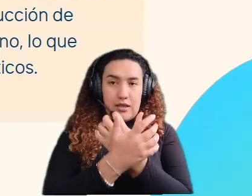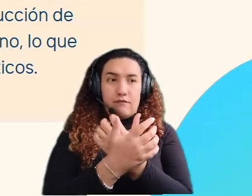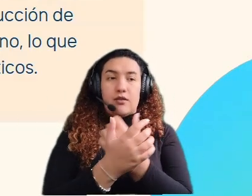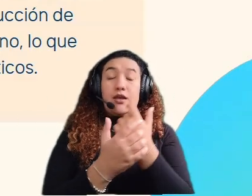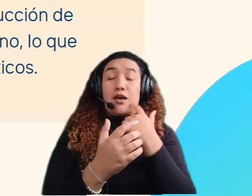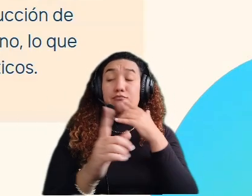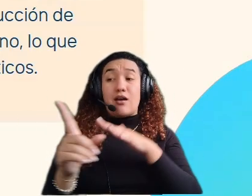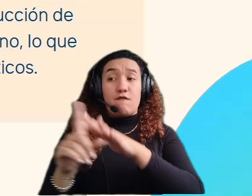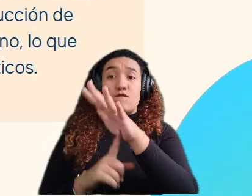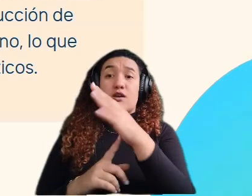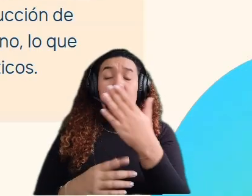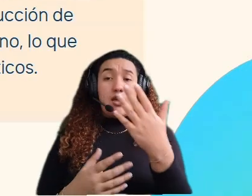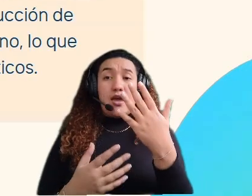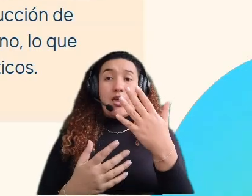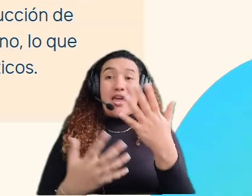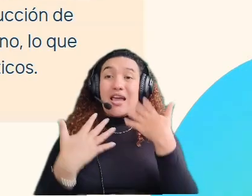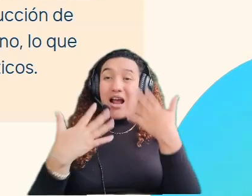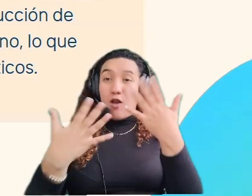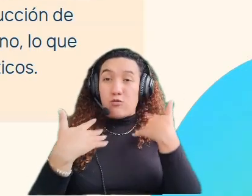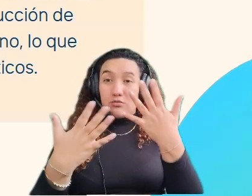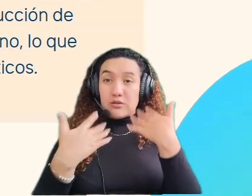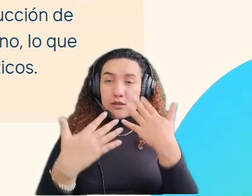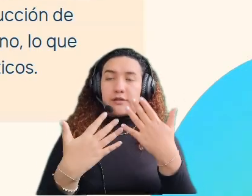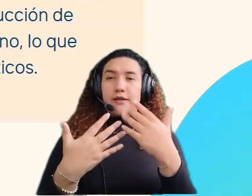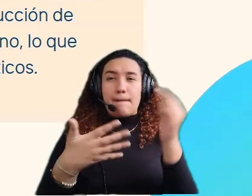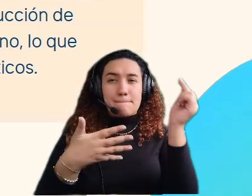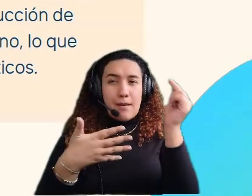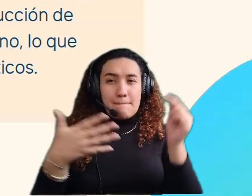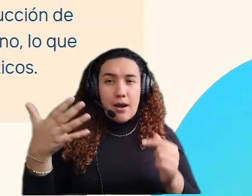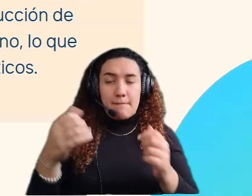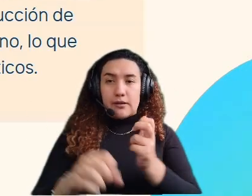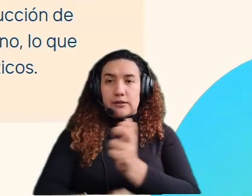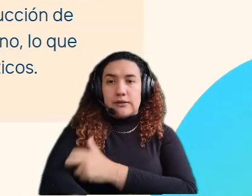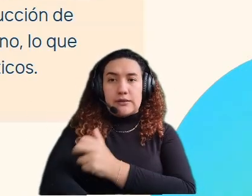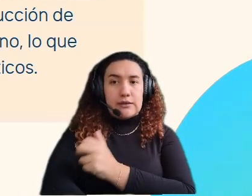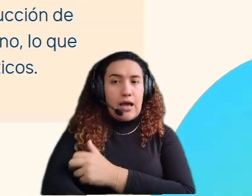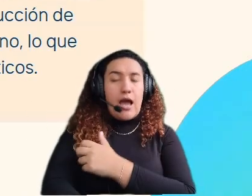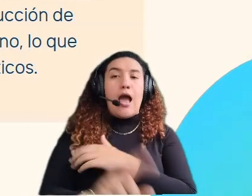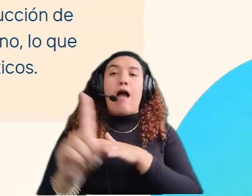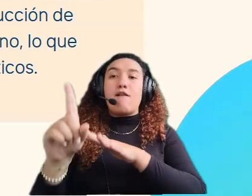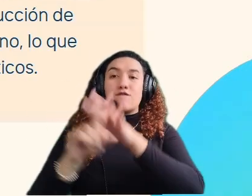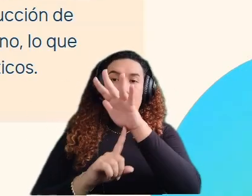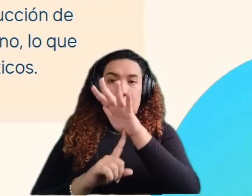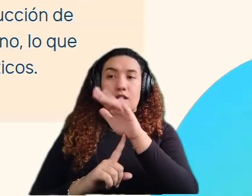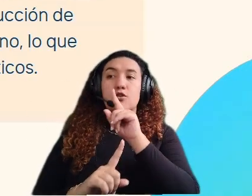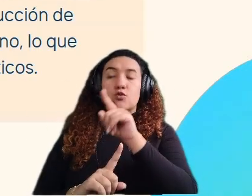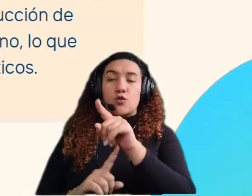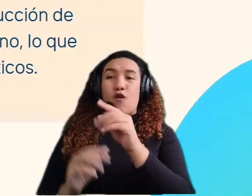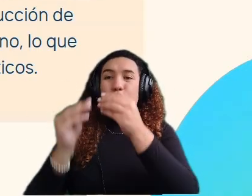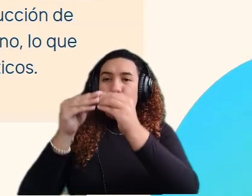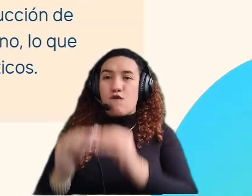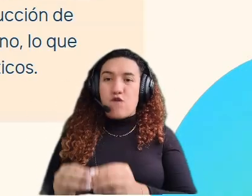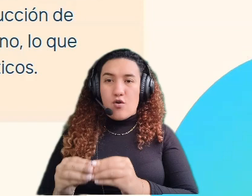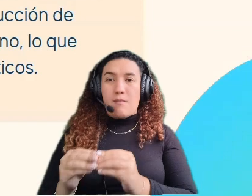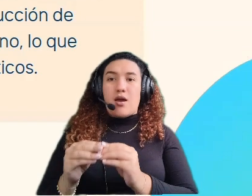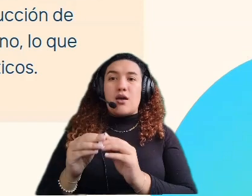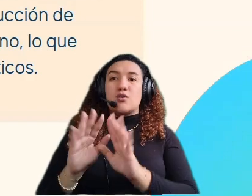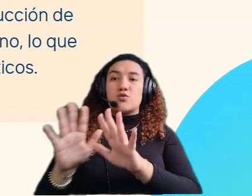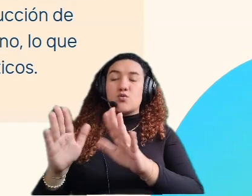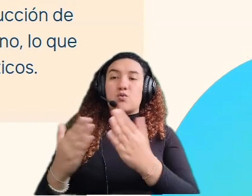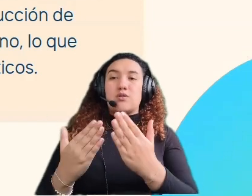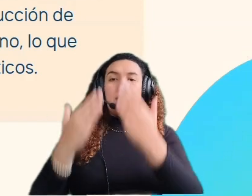científica revisada mostró que el estrés por calor y la falta de nutrientes modifican las condiciones ideales en las que funcionan